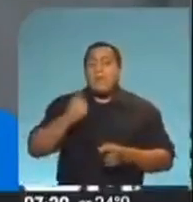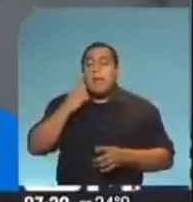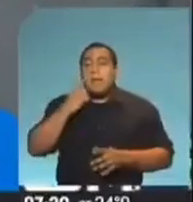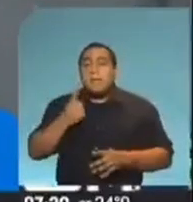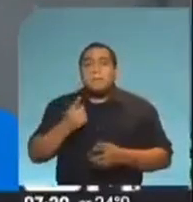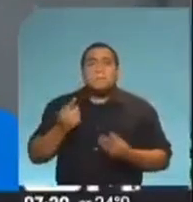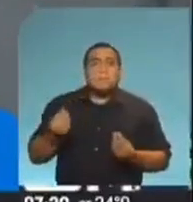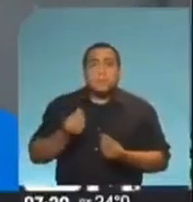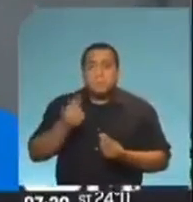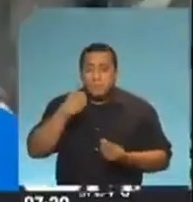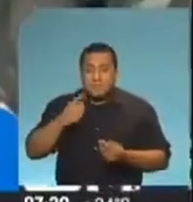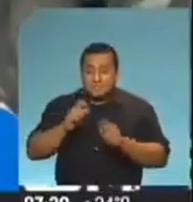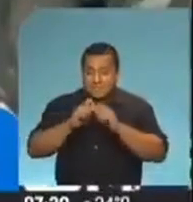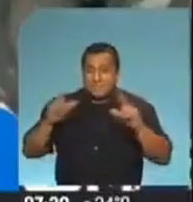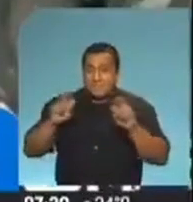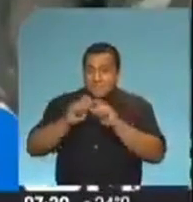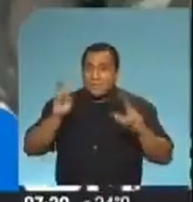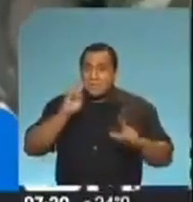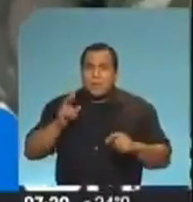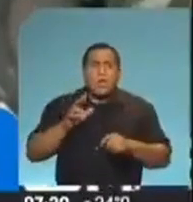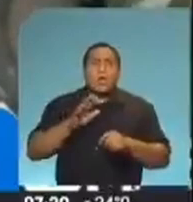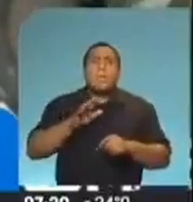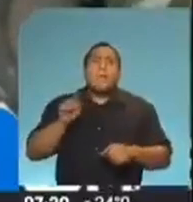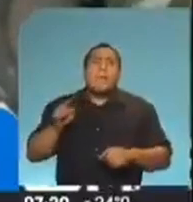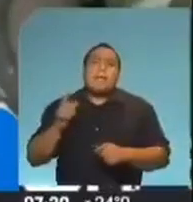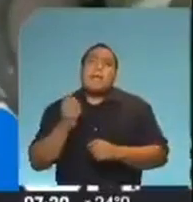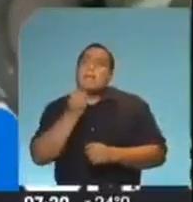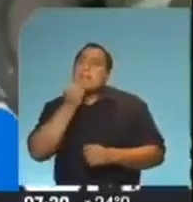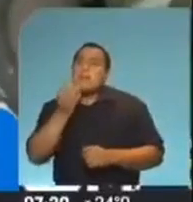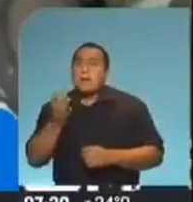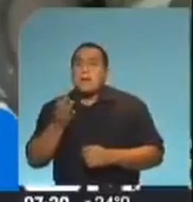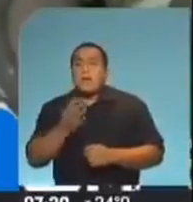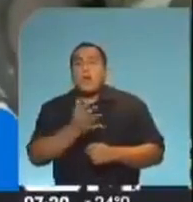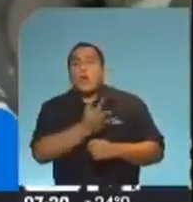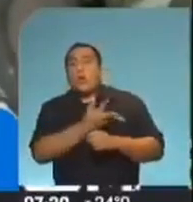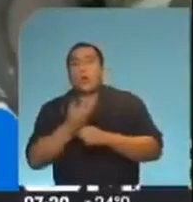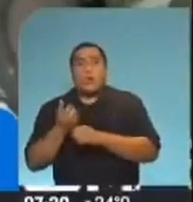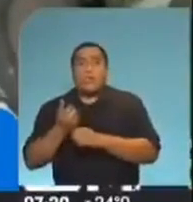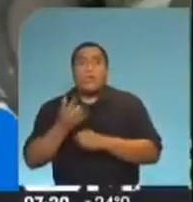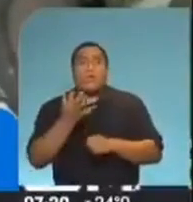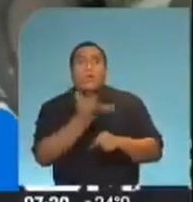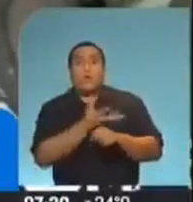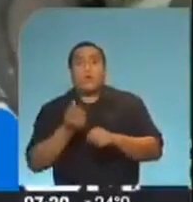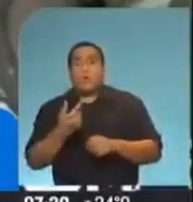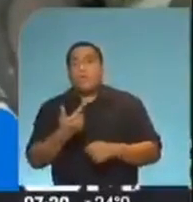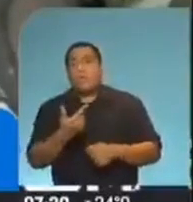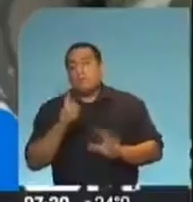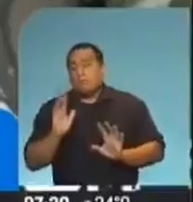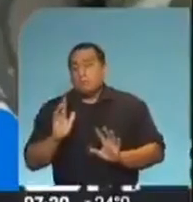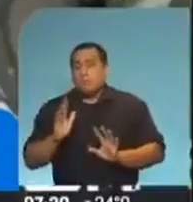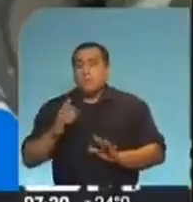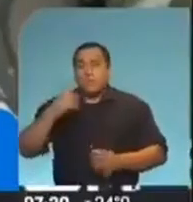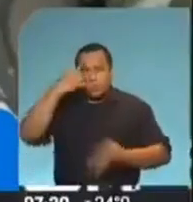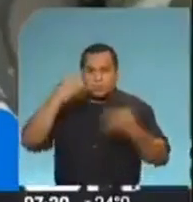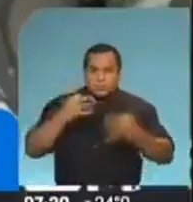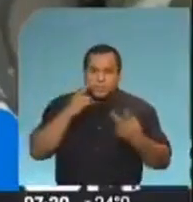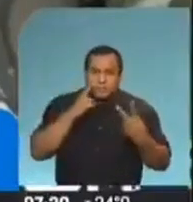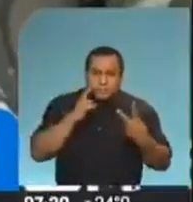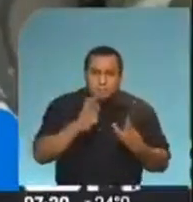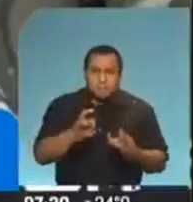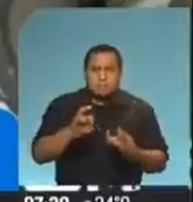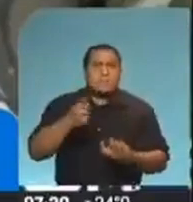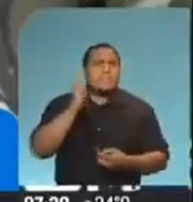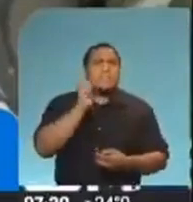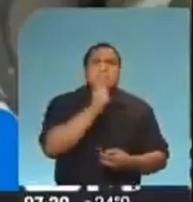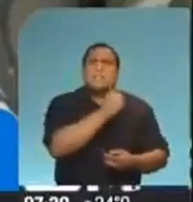con lo que vimos en estos días, con un robo que ella declara que le sucede en primera instancia, que la justicia está investigando quiénes